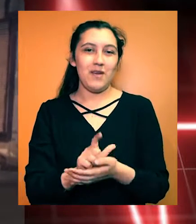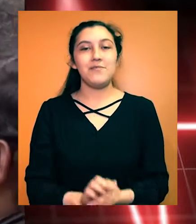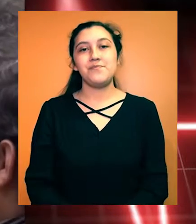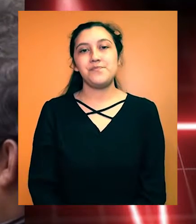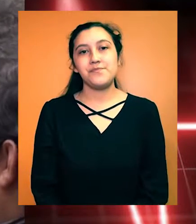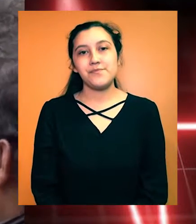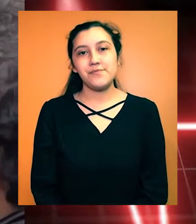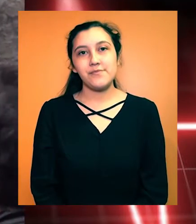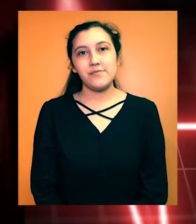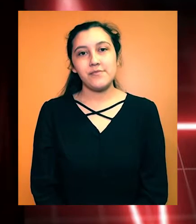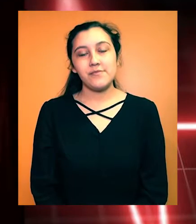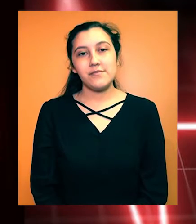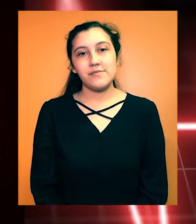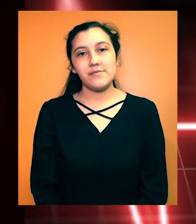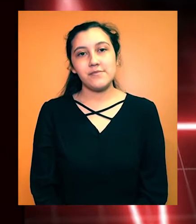de la ciudad.